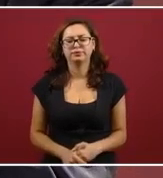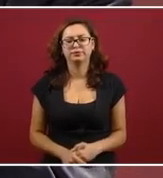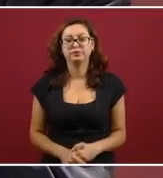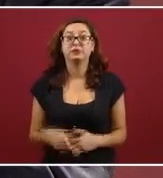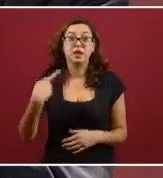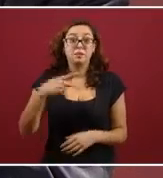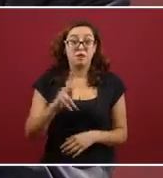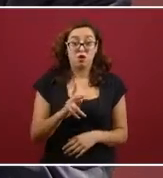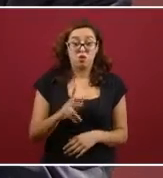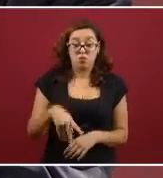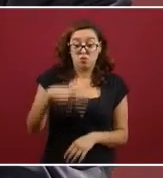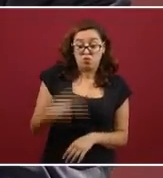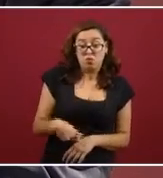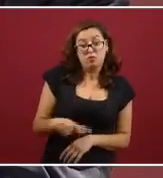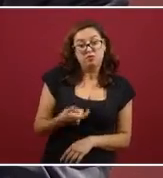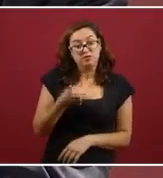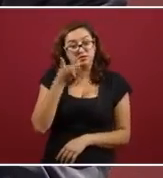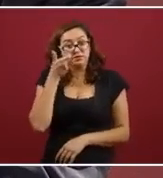nuestra moneda,